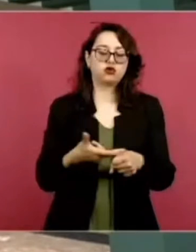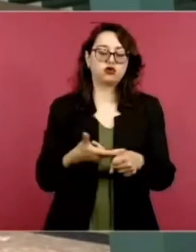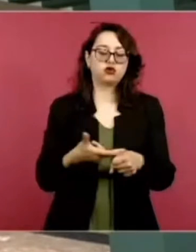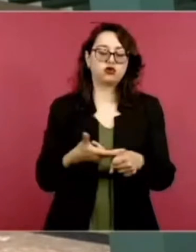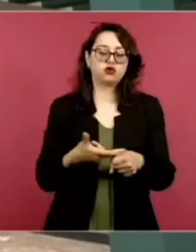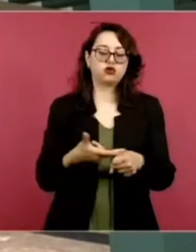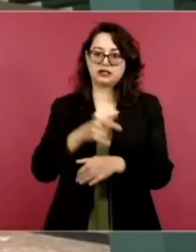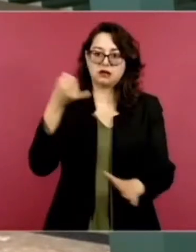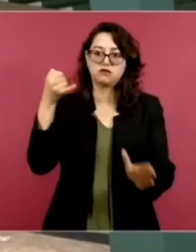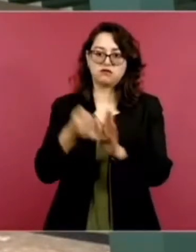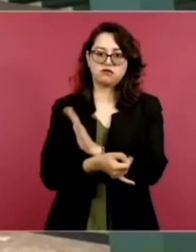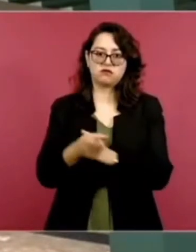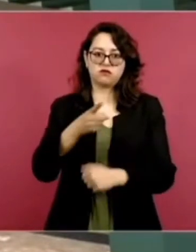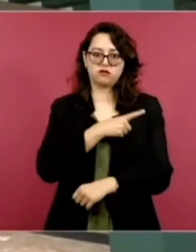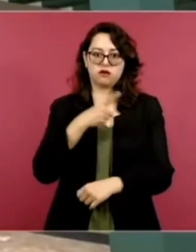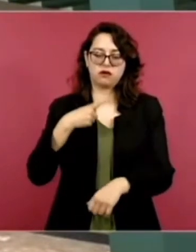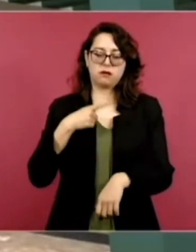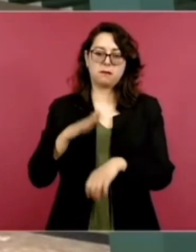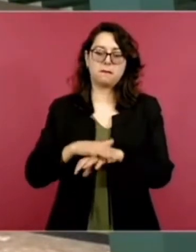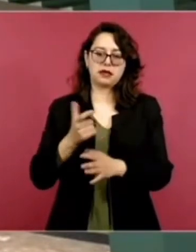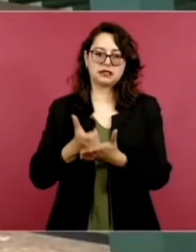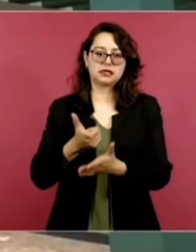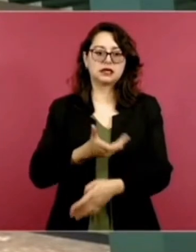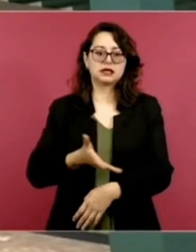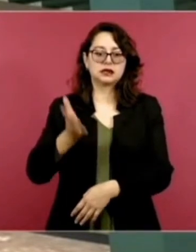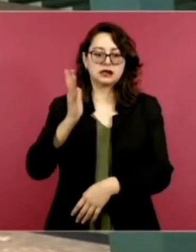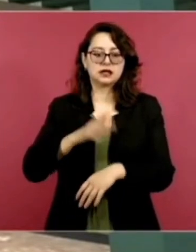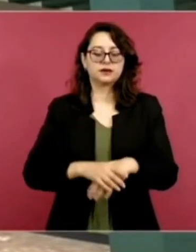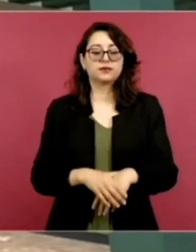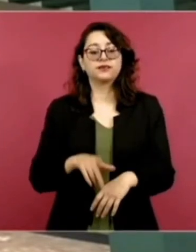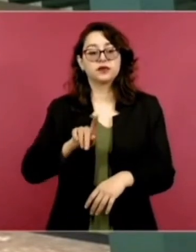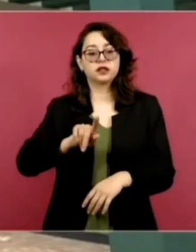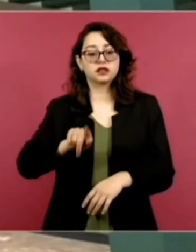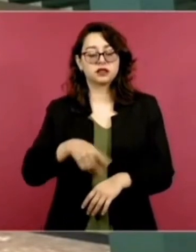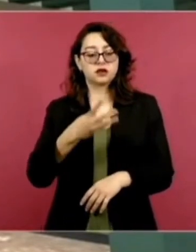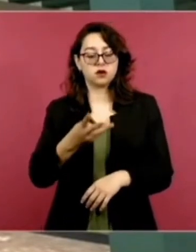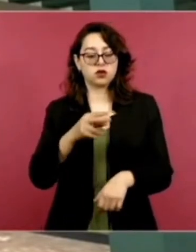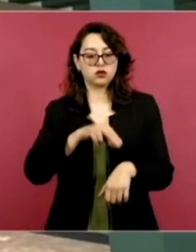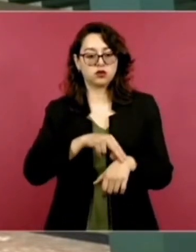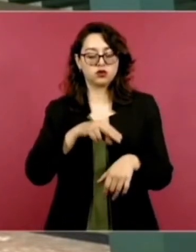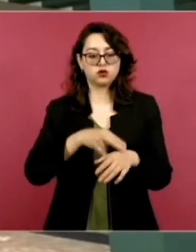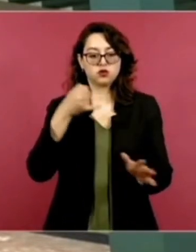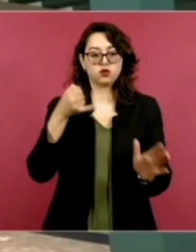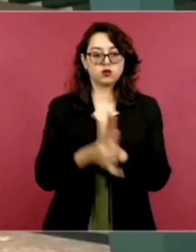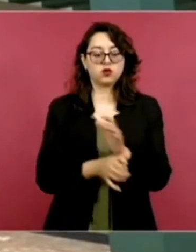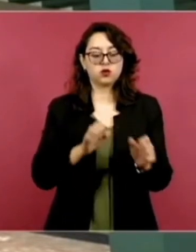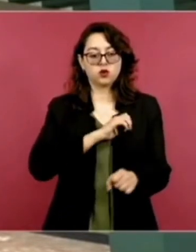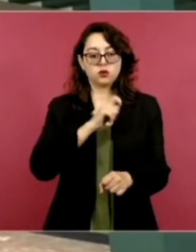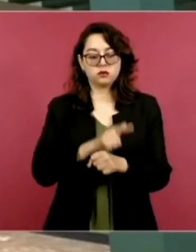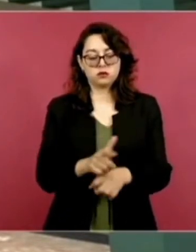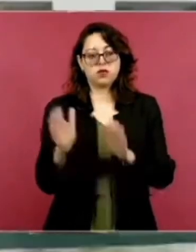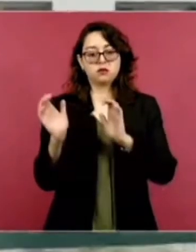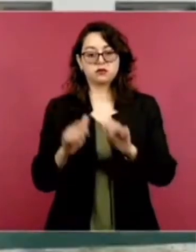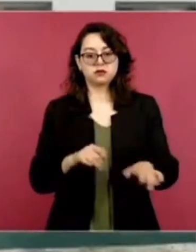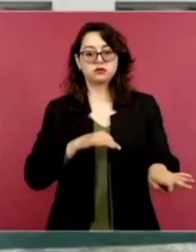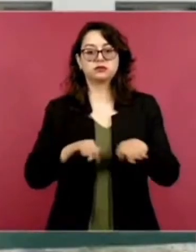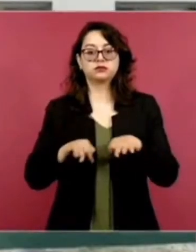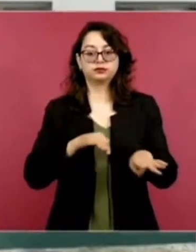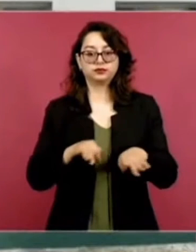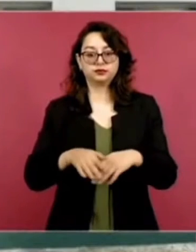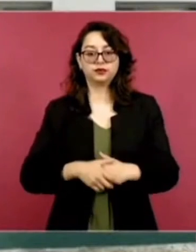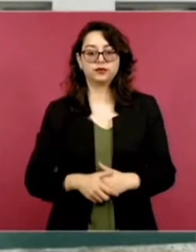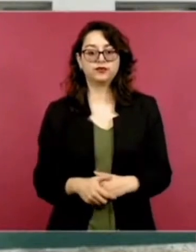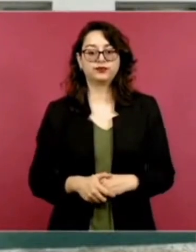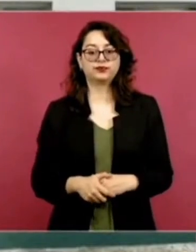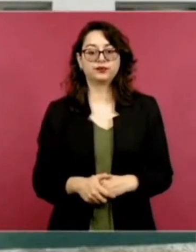acelerador lineal. A la fecha, 74 médicos especialistas han sido contratados. En Hidalgo, también